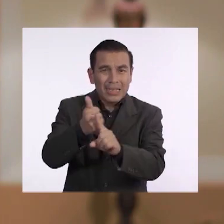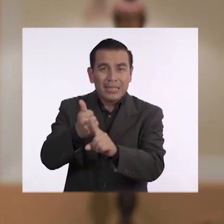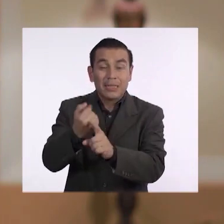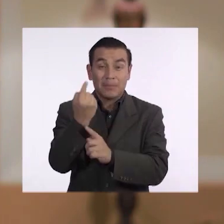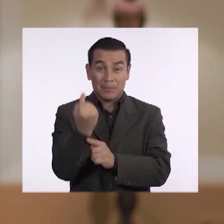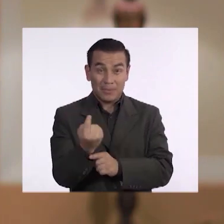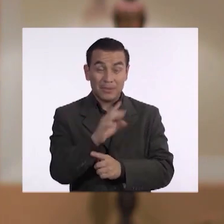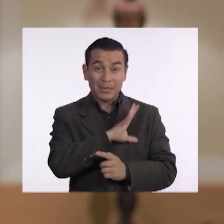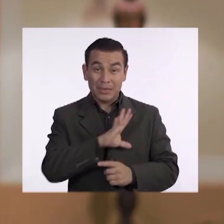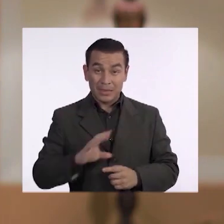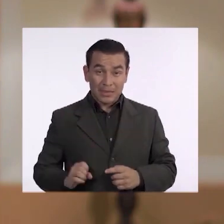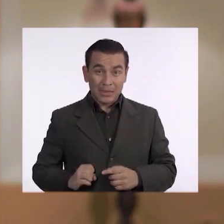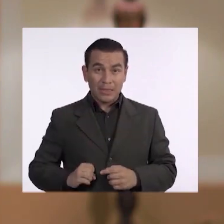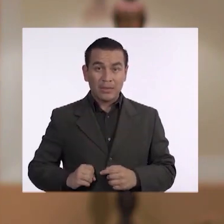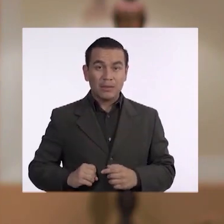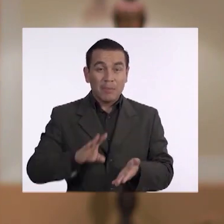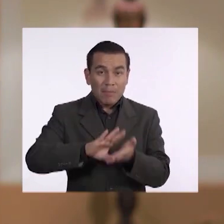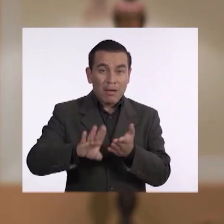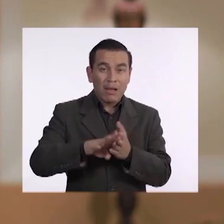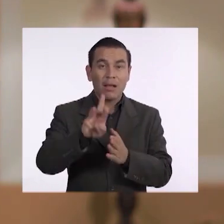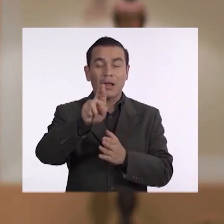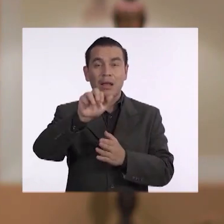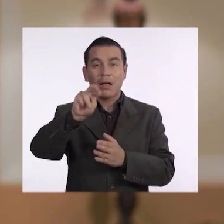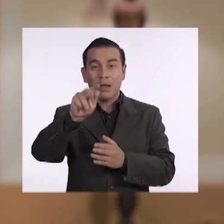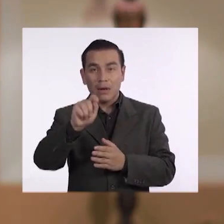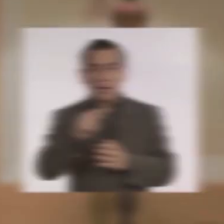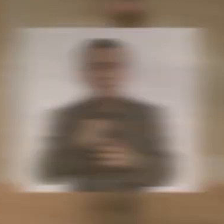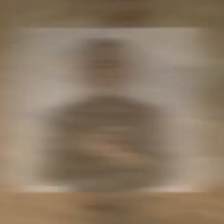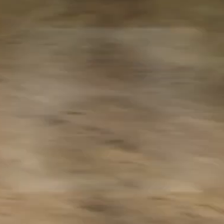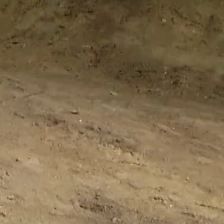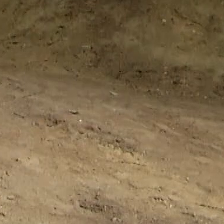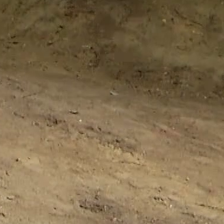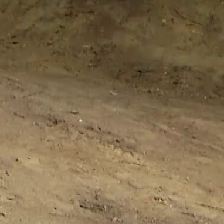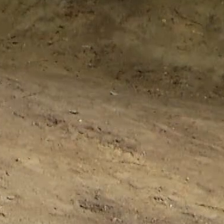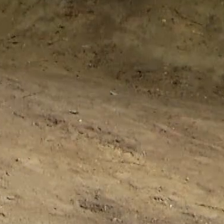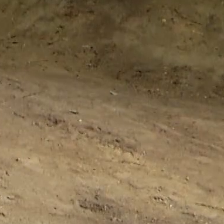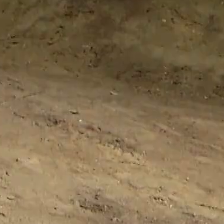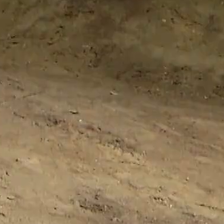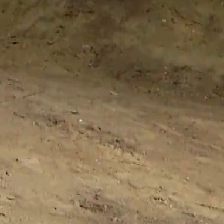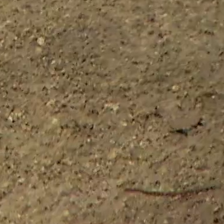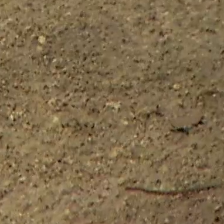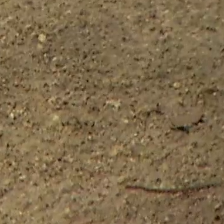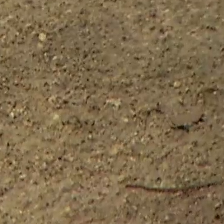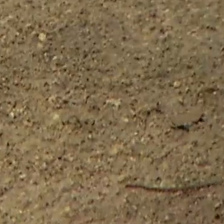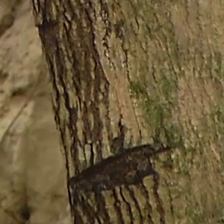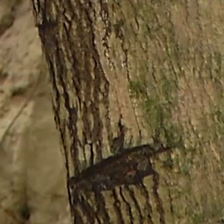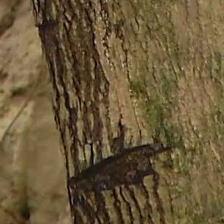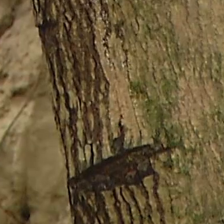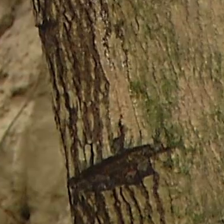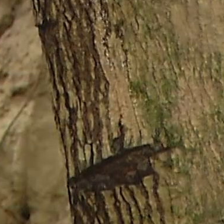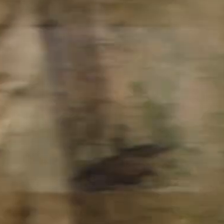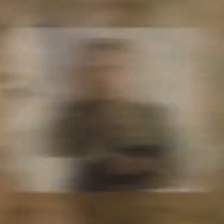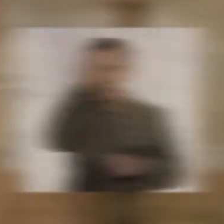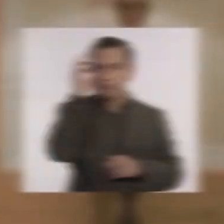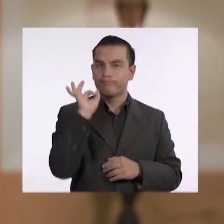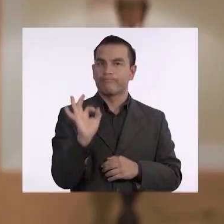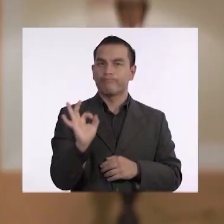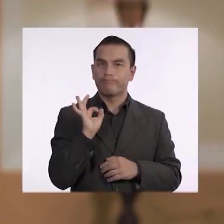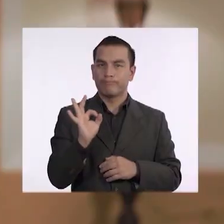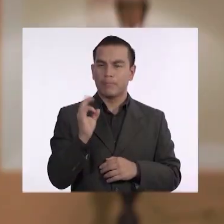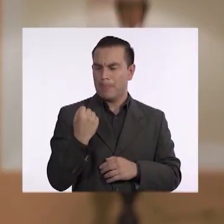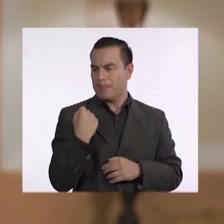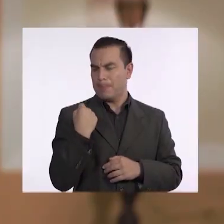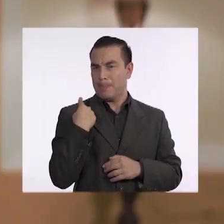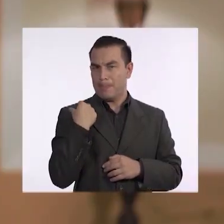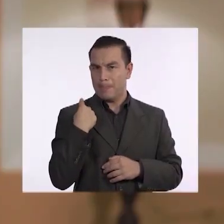extorsionado abusado desaparecido con las familias que han sufrido a perder un familiar destacó una disminución en la cifra de homicidios en